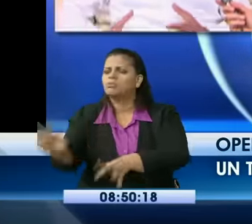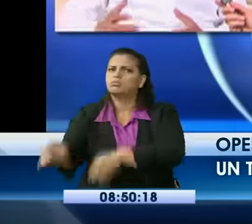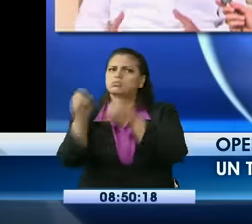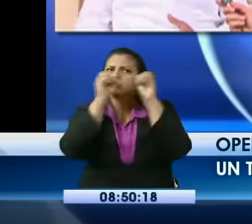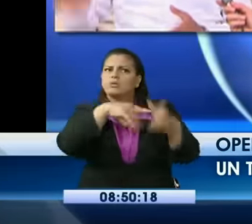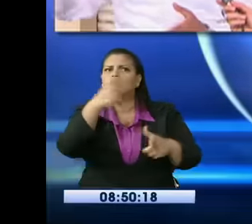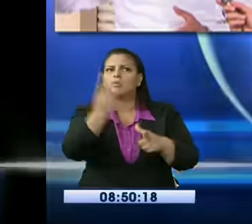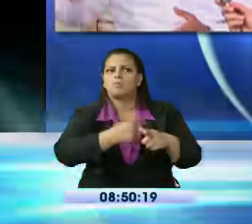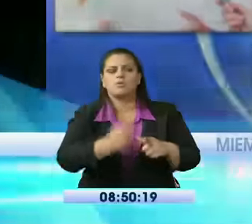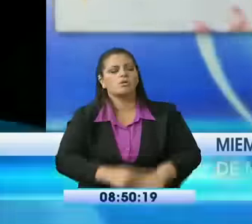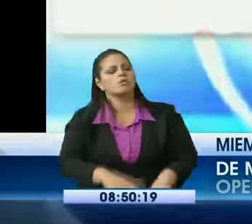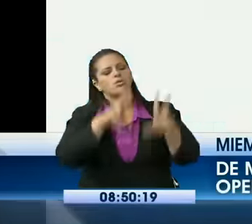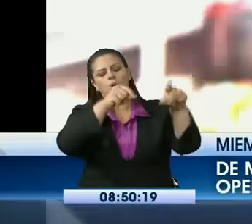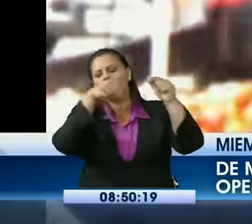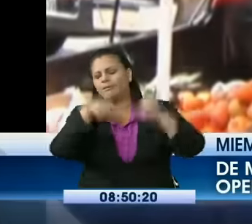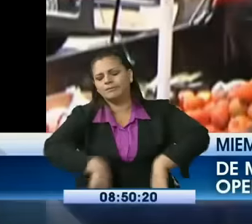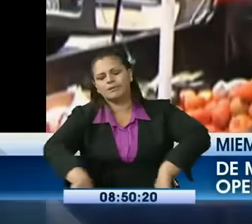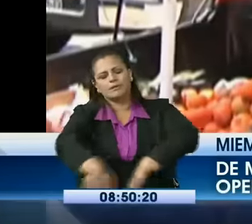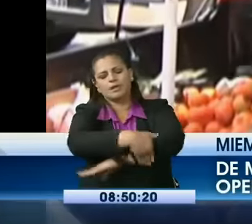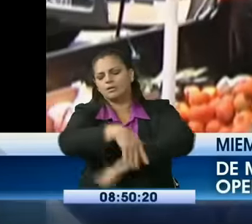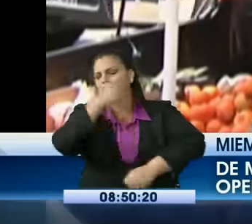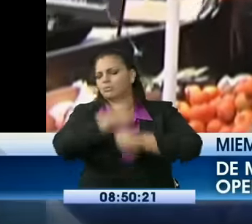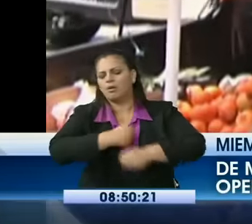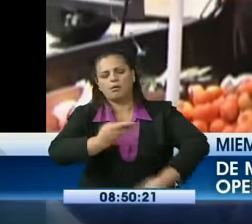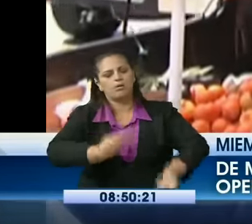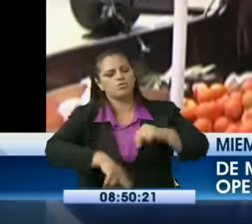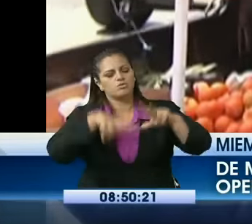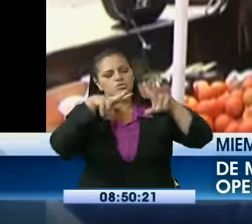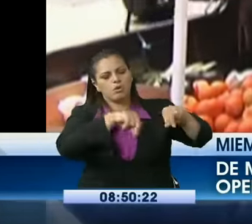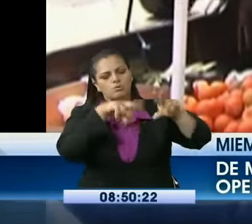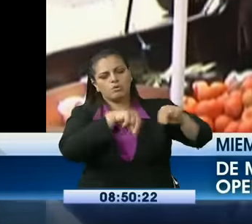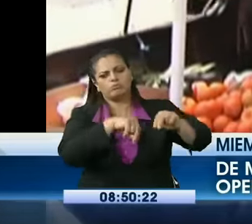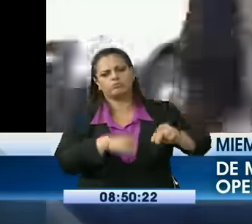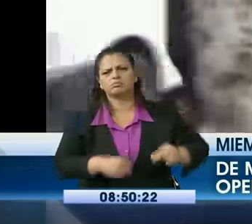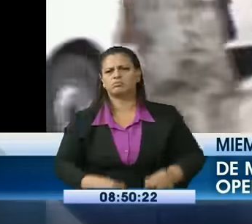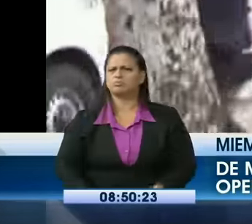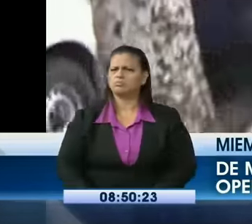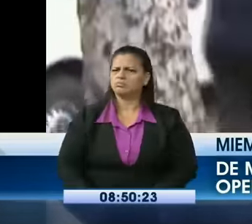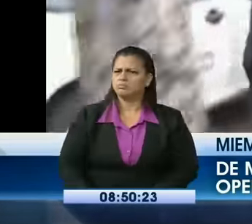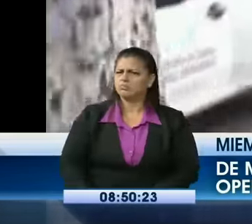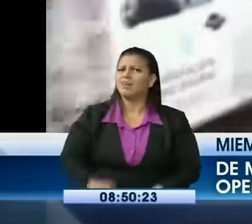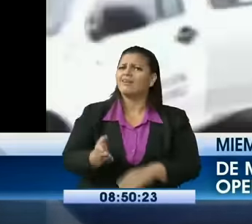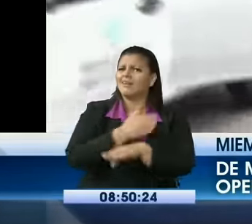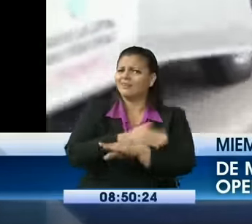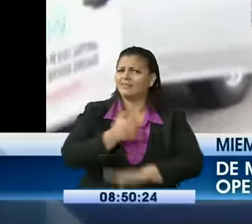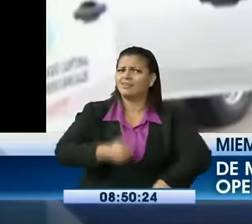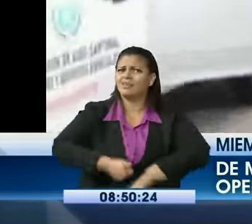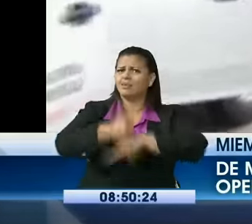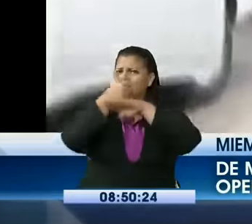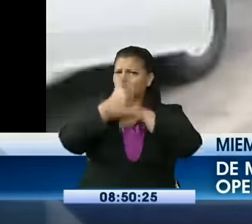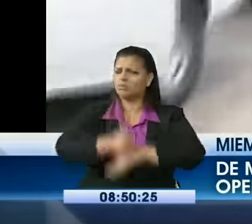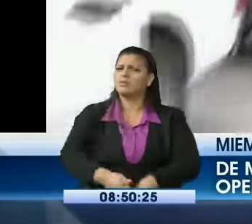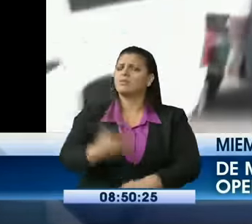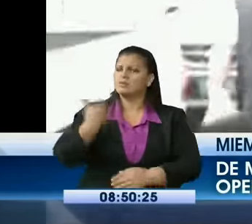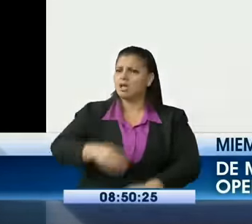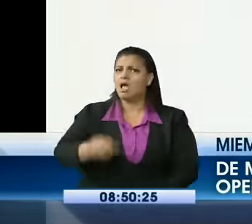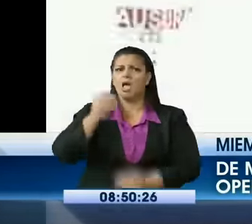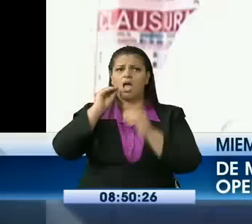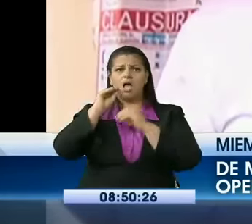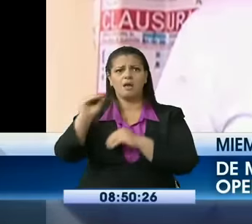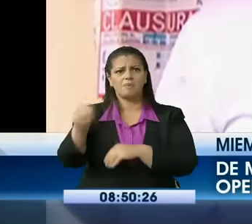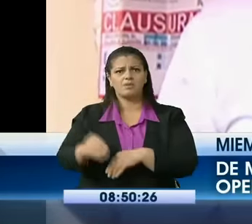pero ellos no quieren, quieren seguir en la calle. Muchos se preguntan si estos comerciantes han sido advertidos en ocasiones anteriores. Ha sido advertida más de un